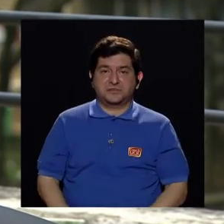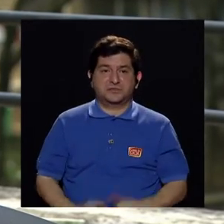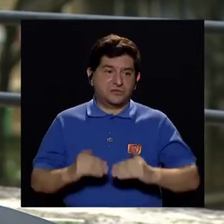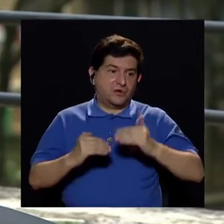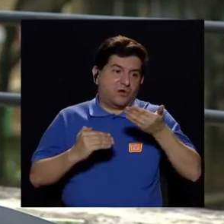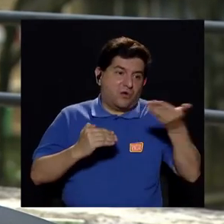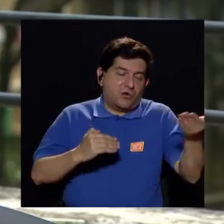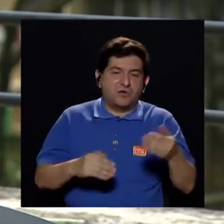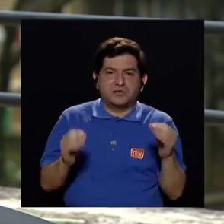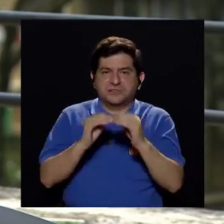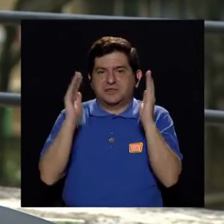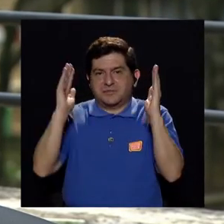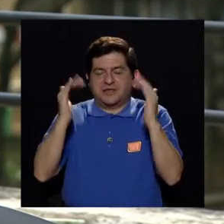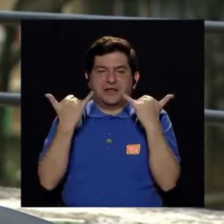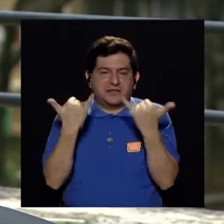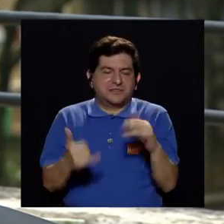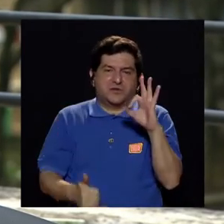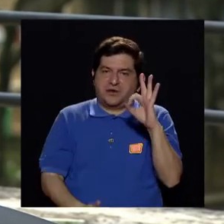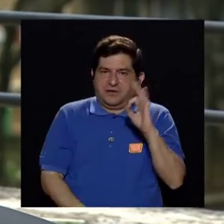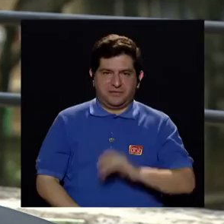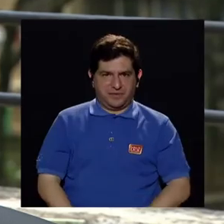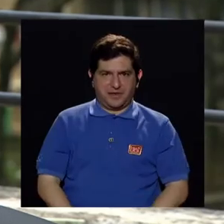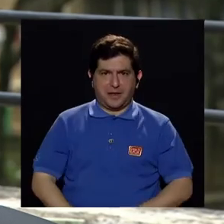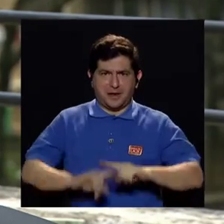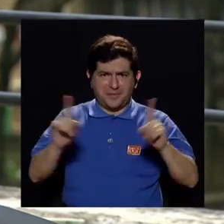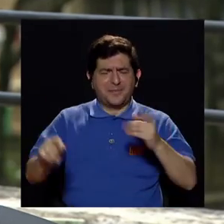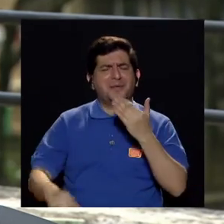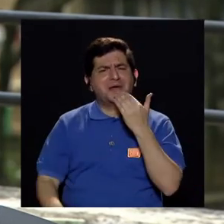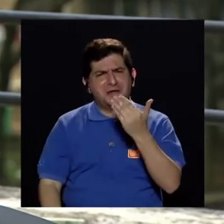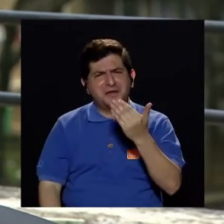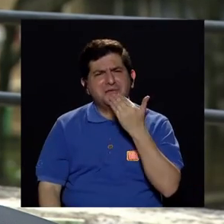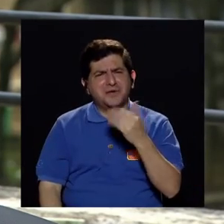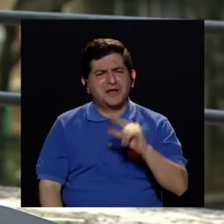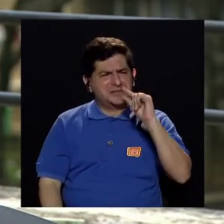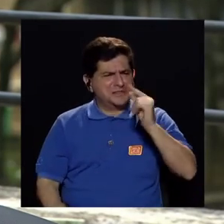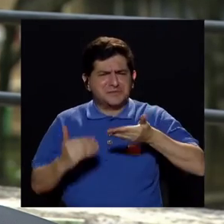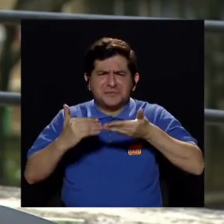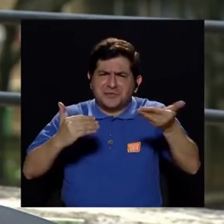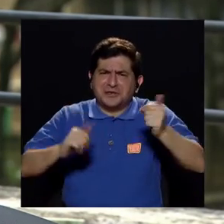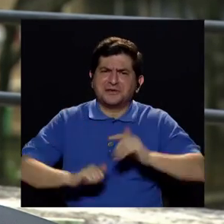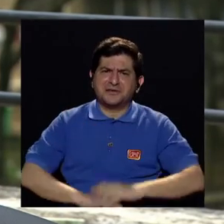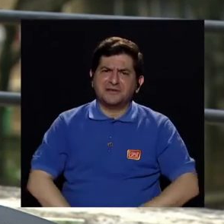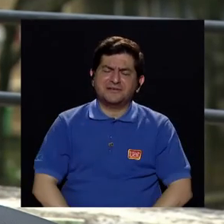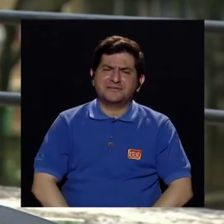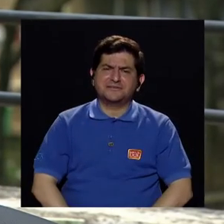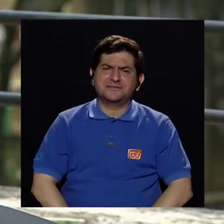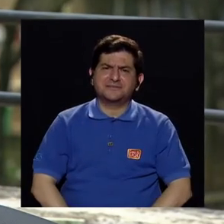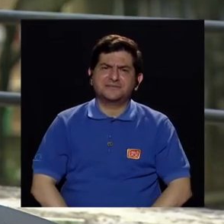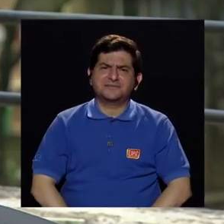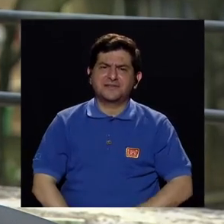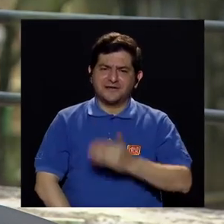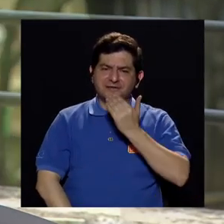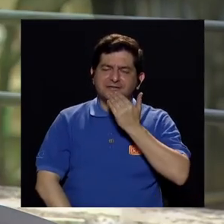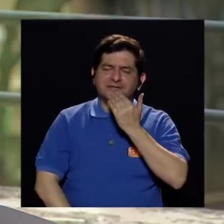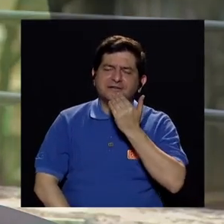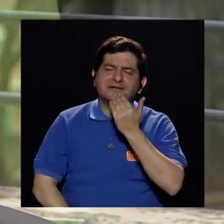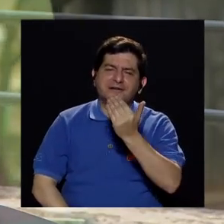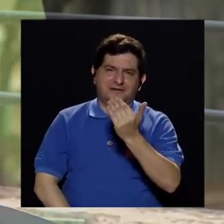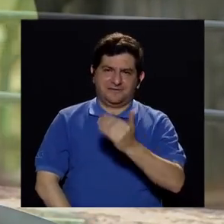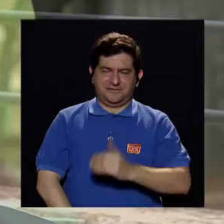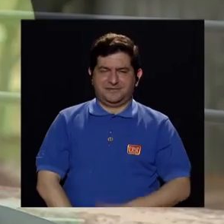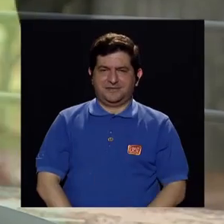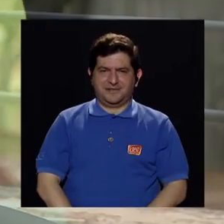más grande porque tal vez no está bien en este momento. Pero agradezcamos por lo pequeño, agradezcamos porque los